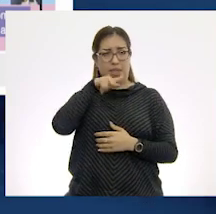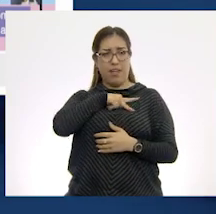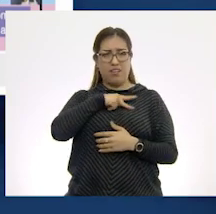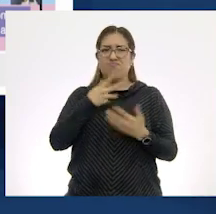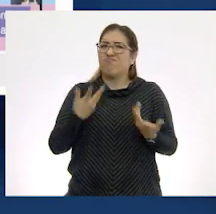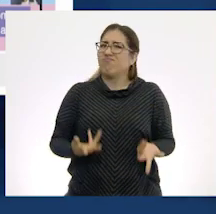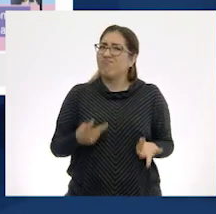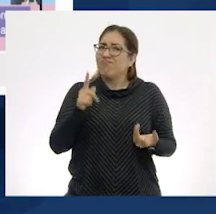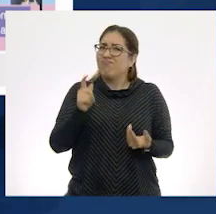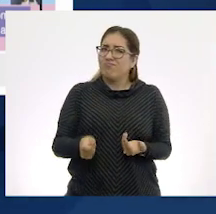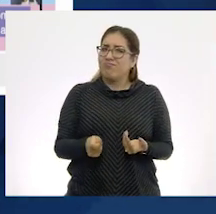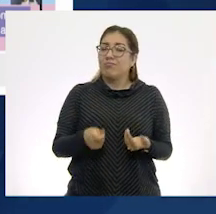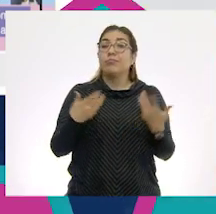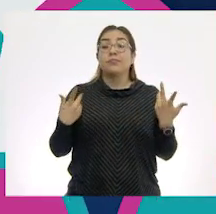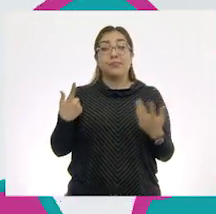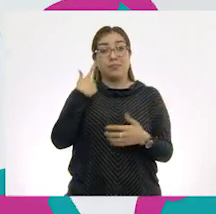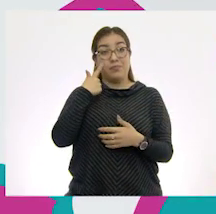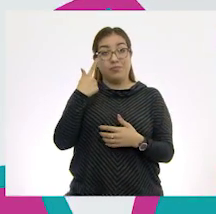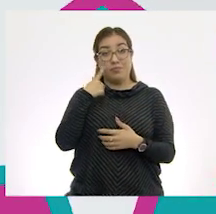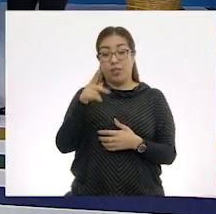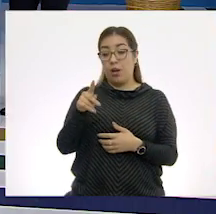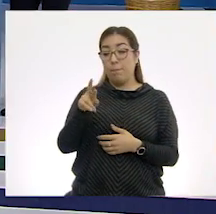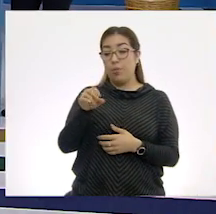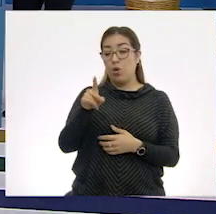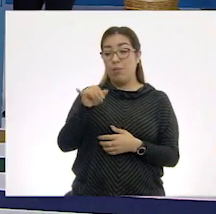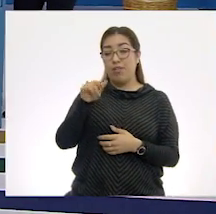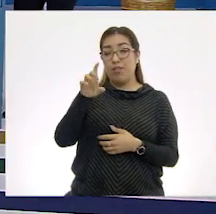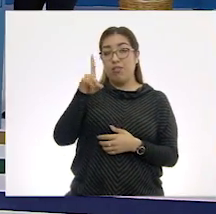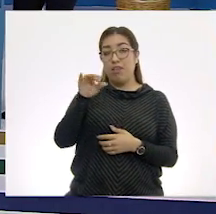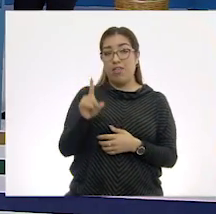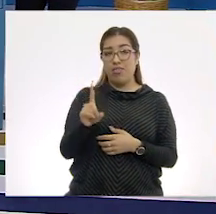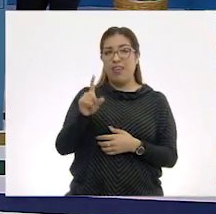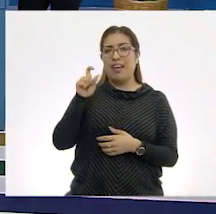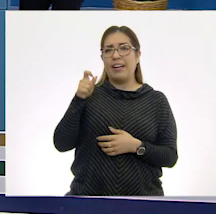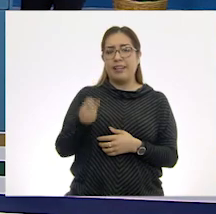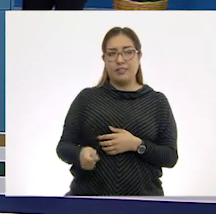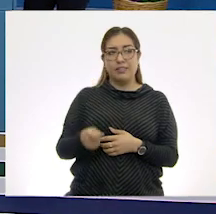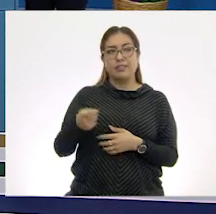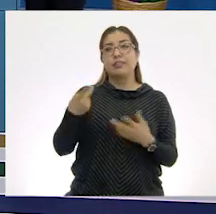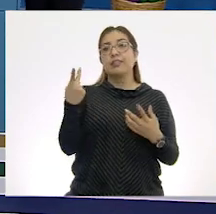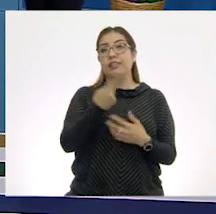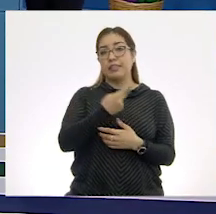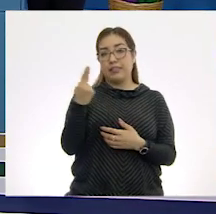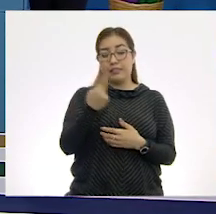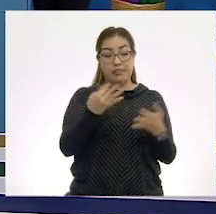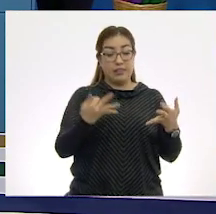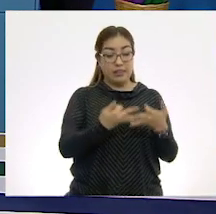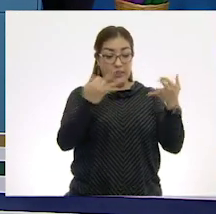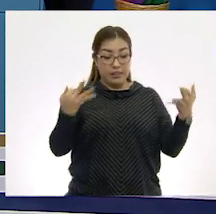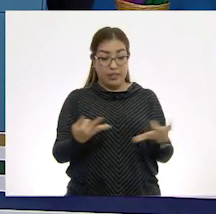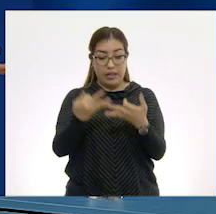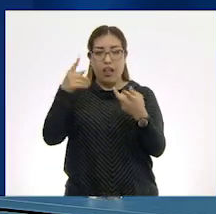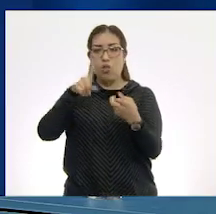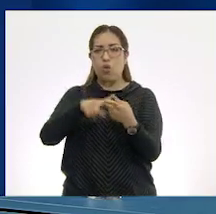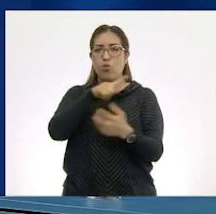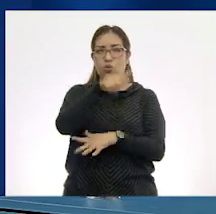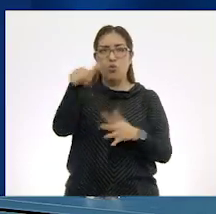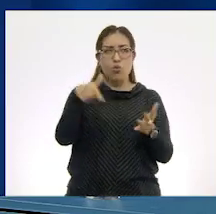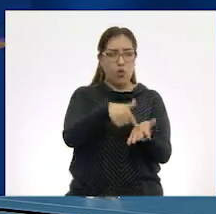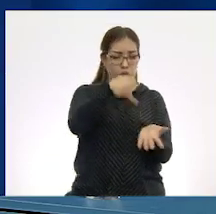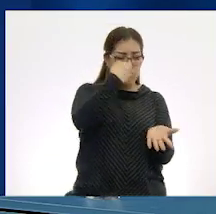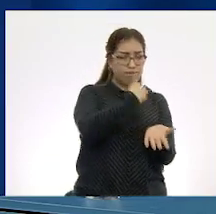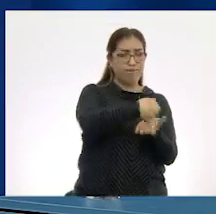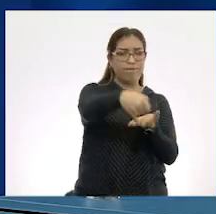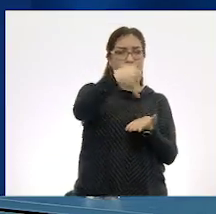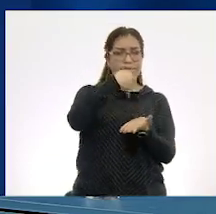la propiedad? Pues mira, la propiedad se necesitan terrenos para sembrar las semillas y como había quienes